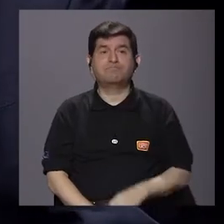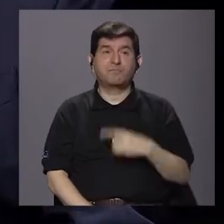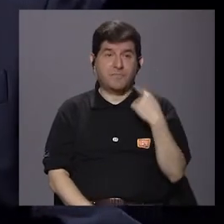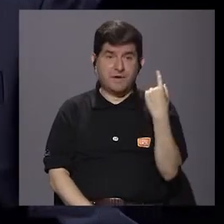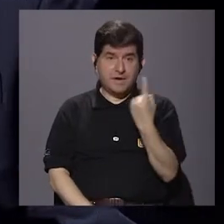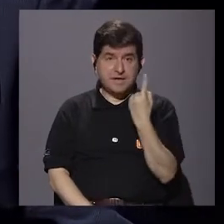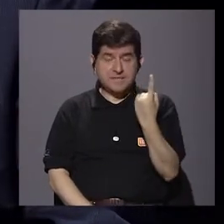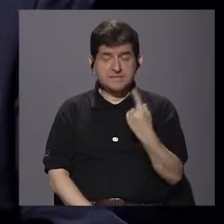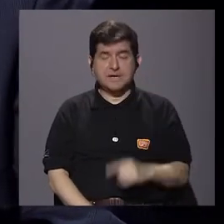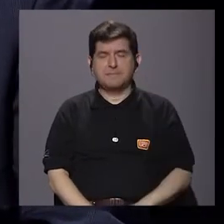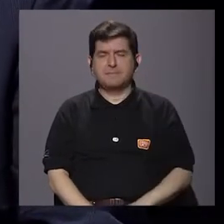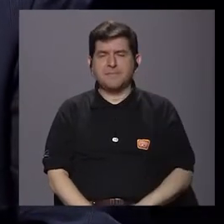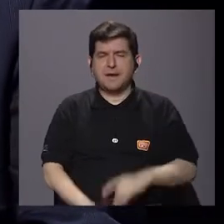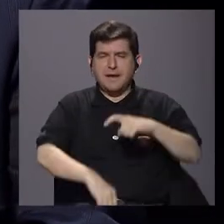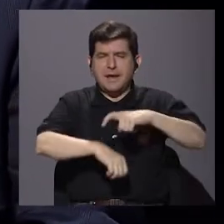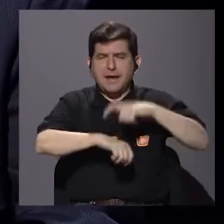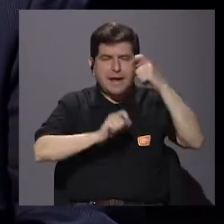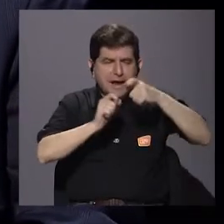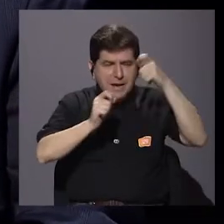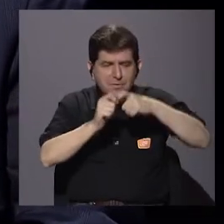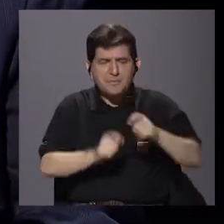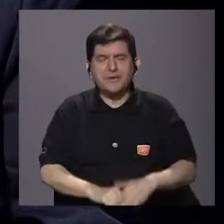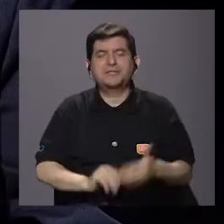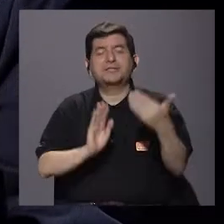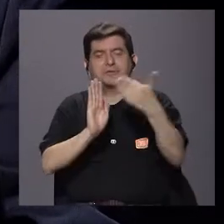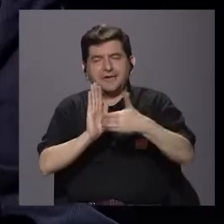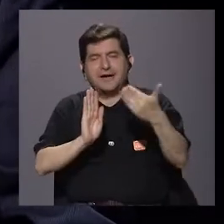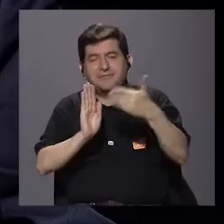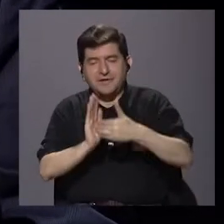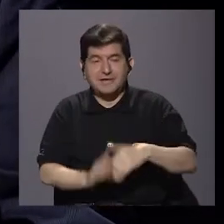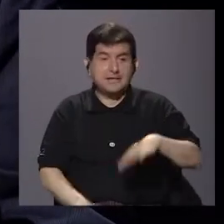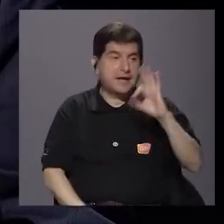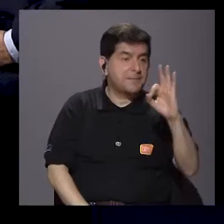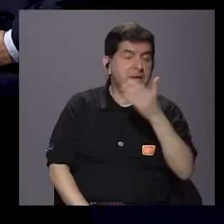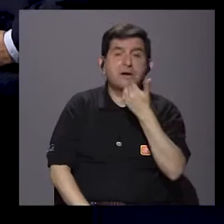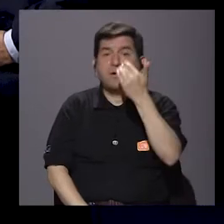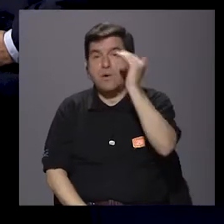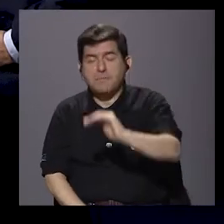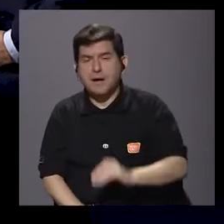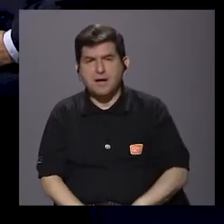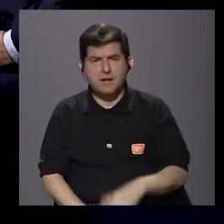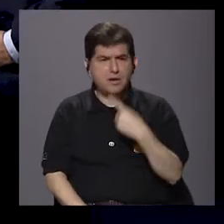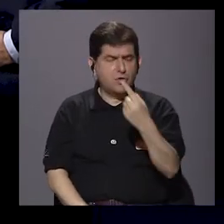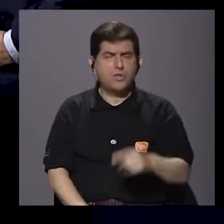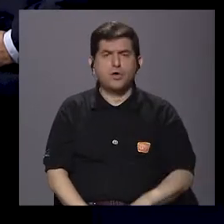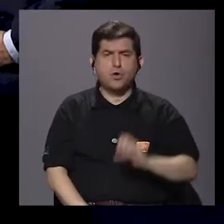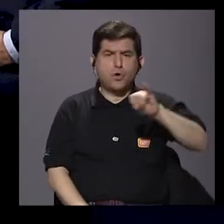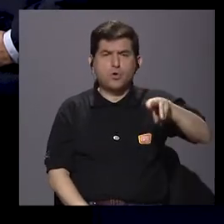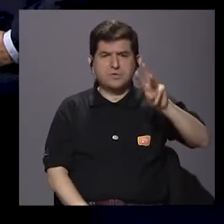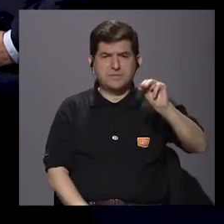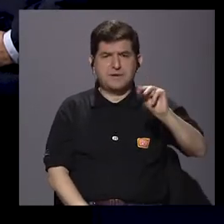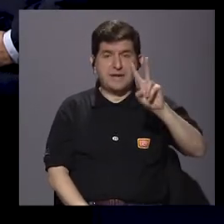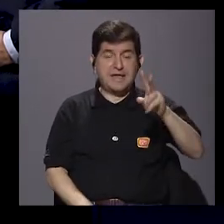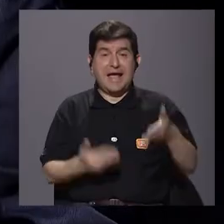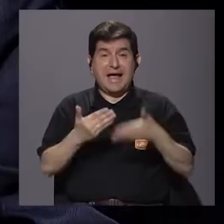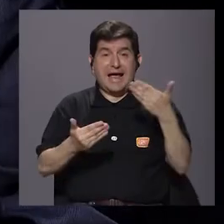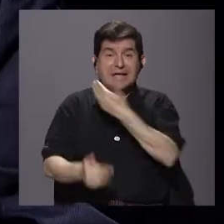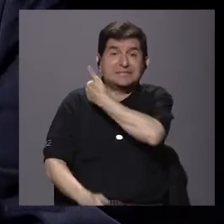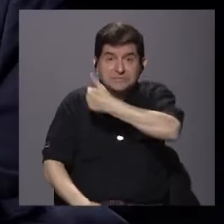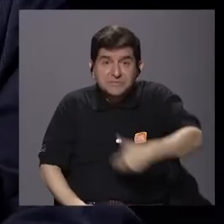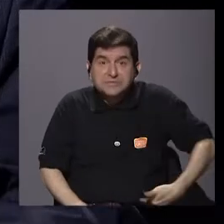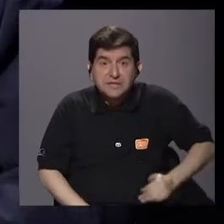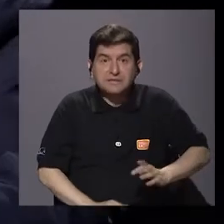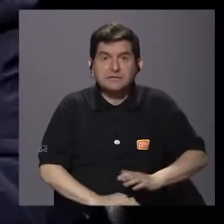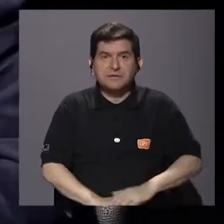no circunstancial nos juega una mala pasada o una buena pasada lo mencionó porque josé maría villalta estuvo a punto de ser presidente